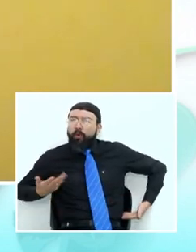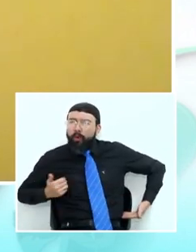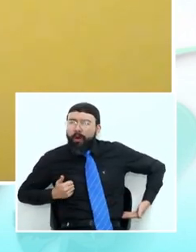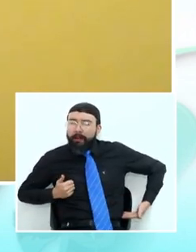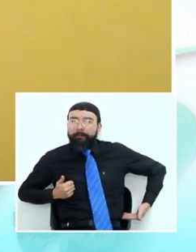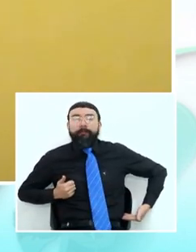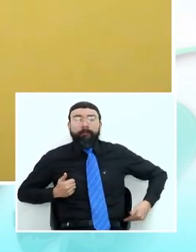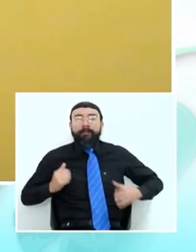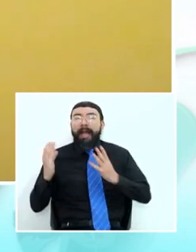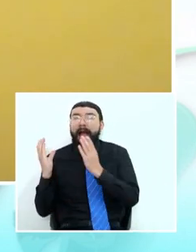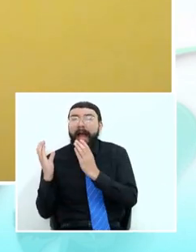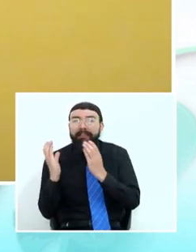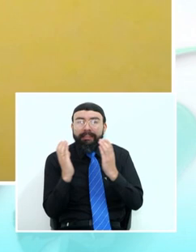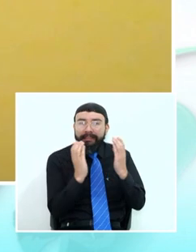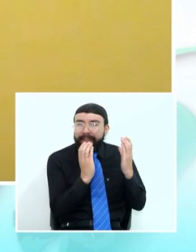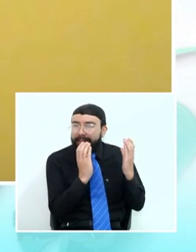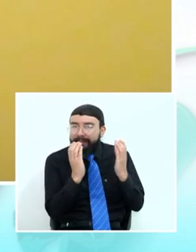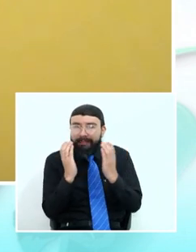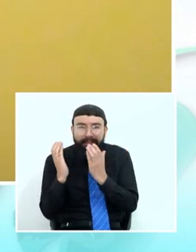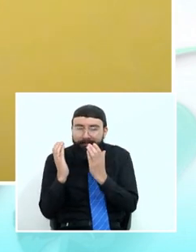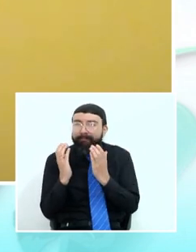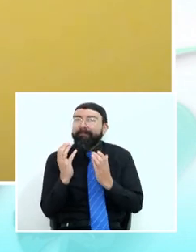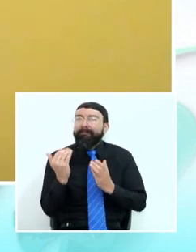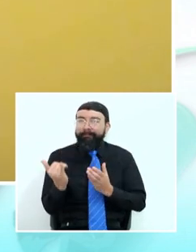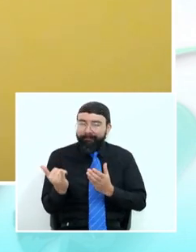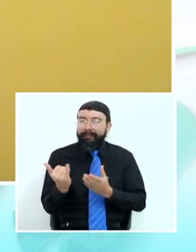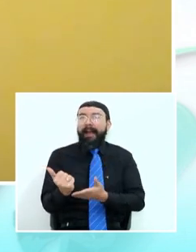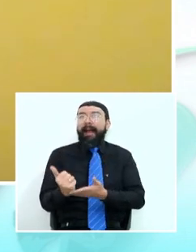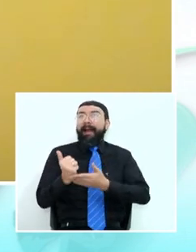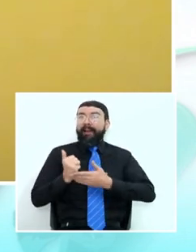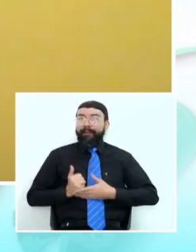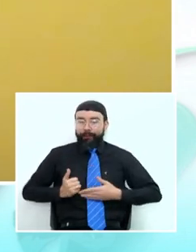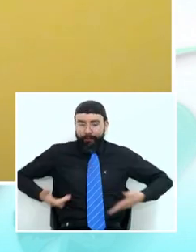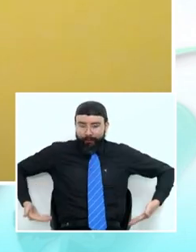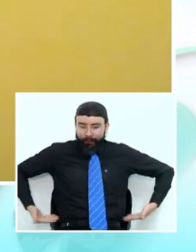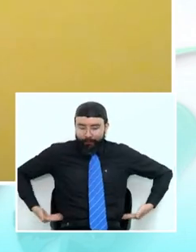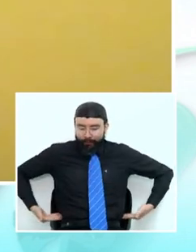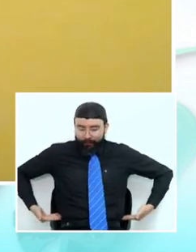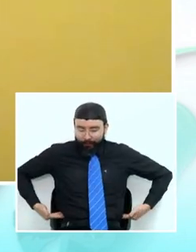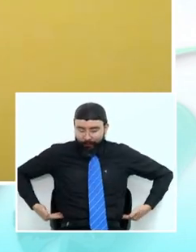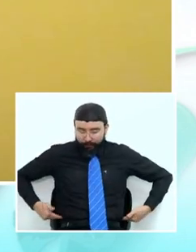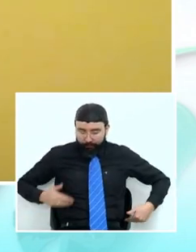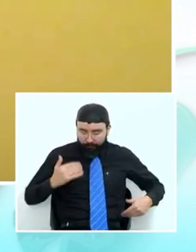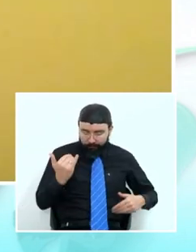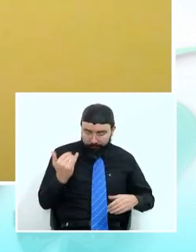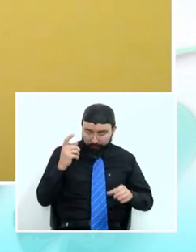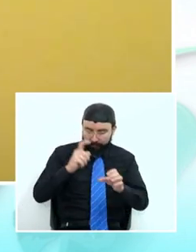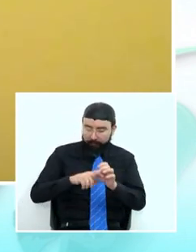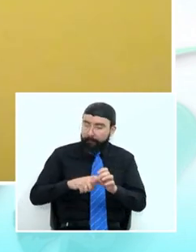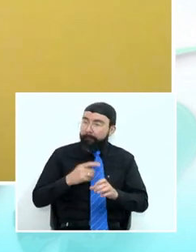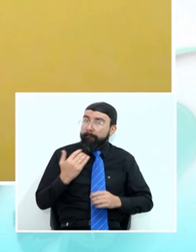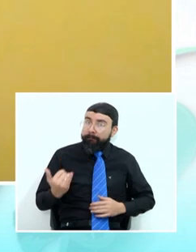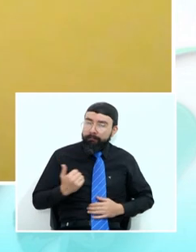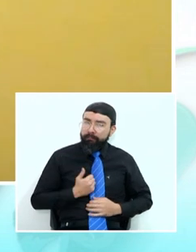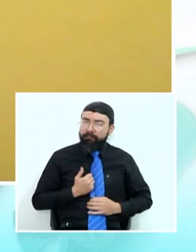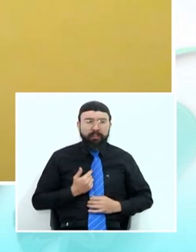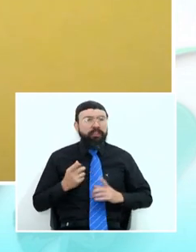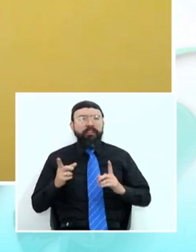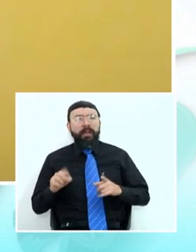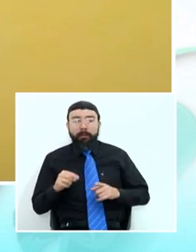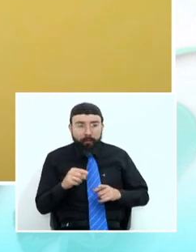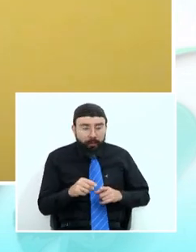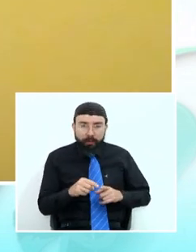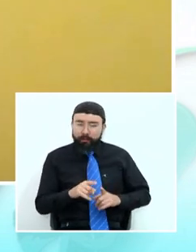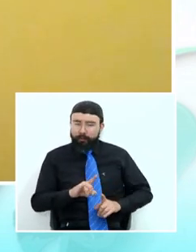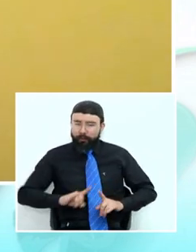o sandía, y especialmente donde están las sustancias concentradas que hacen este